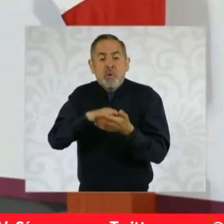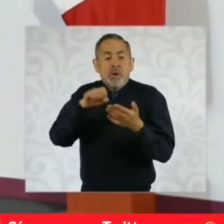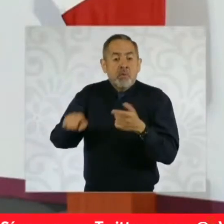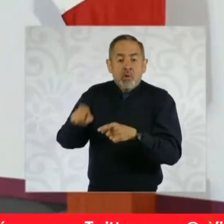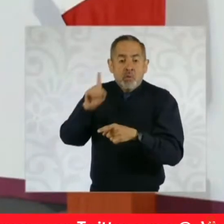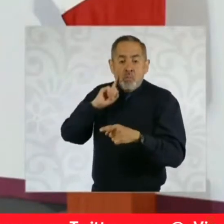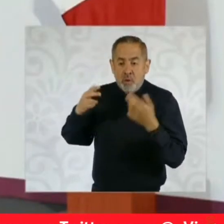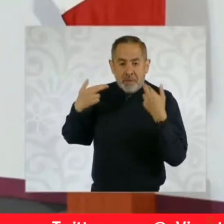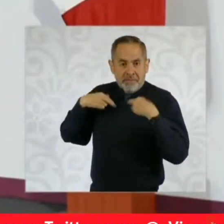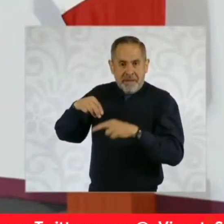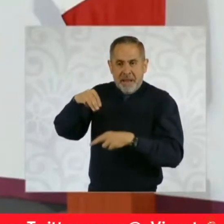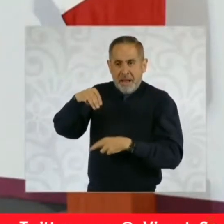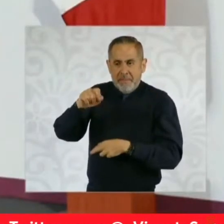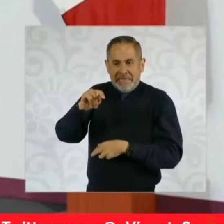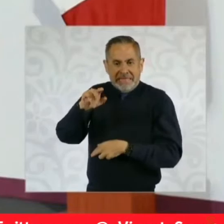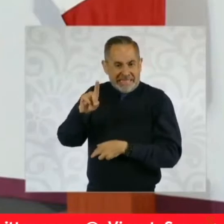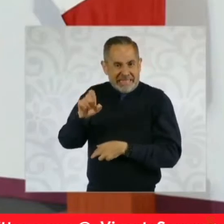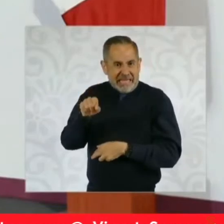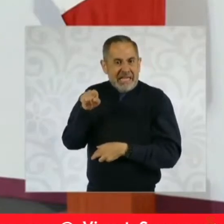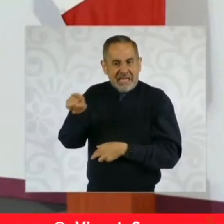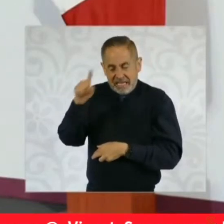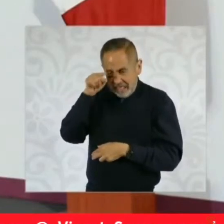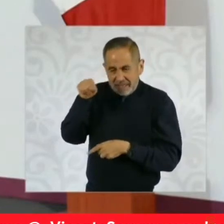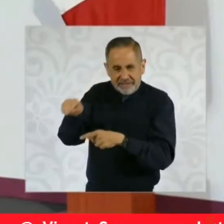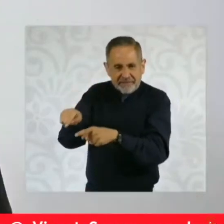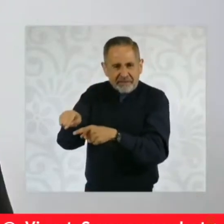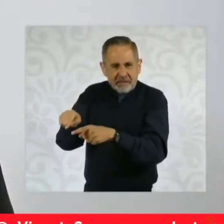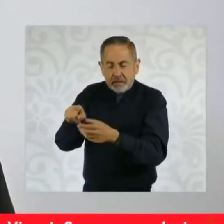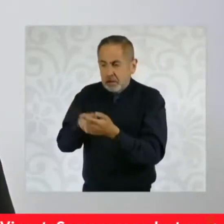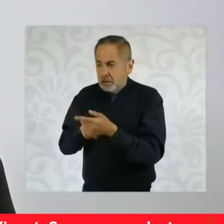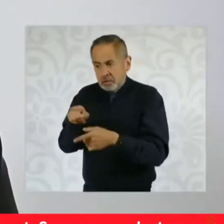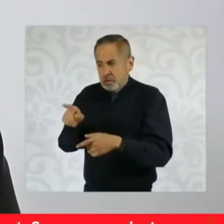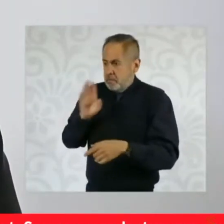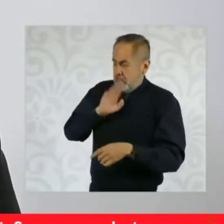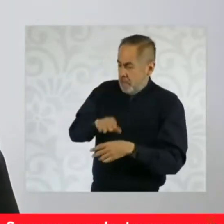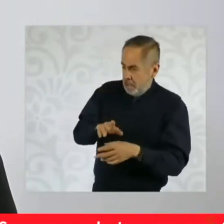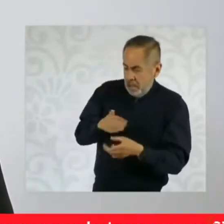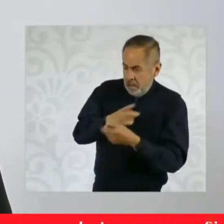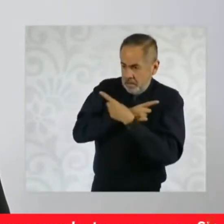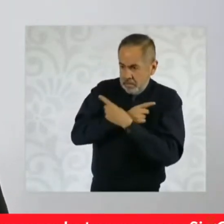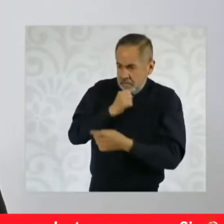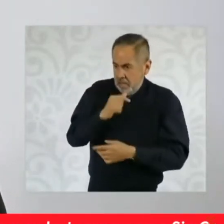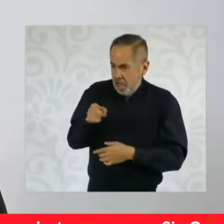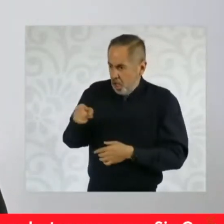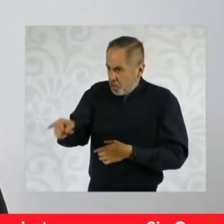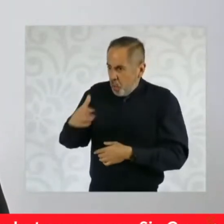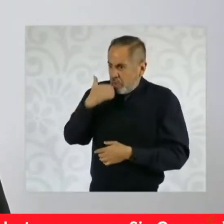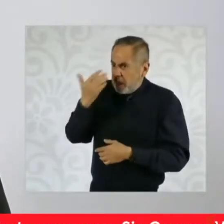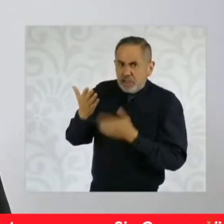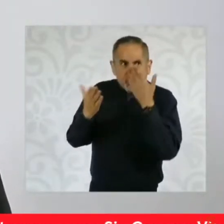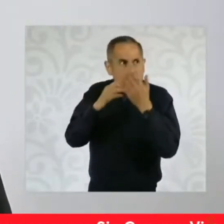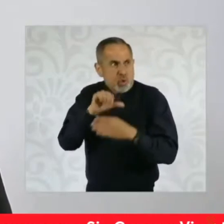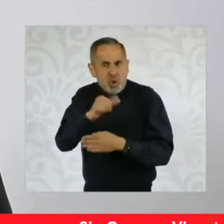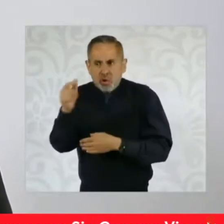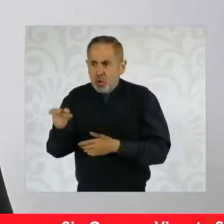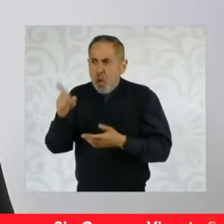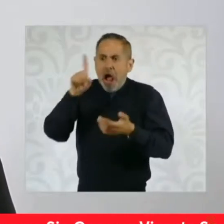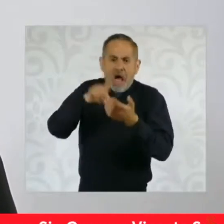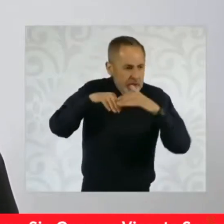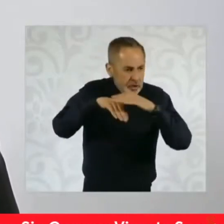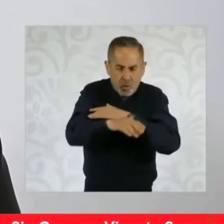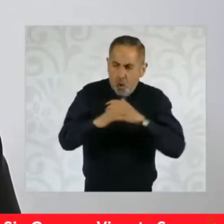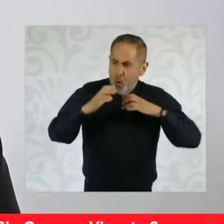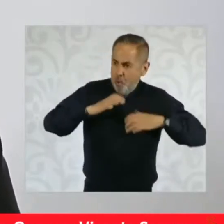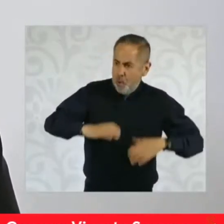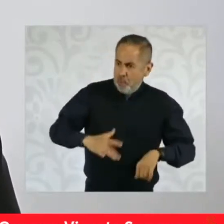se atentaba se atentaba la moral. ¿Qué clase de buena mujer quería ver en los anfiteatros